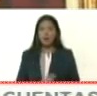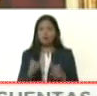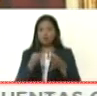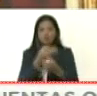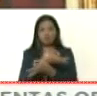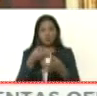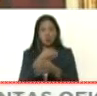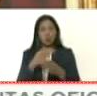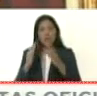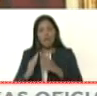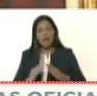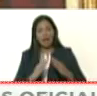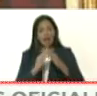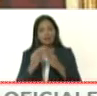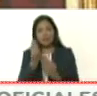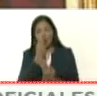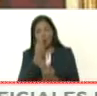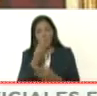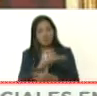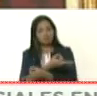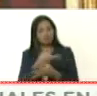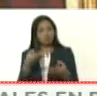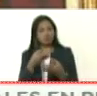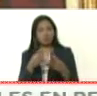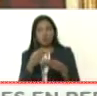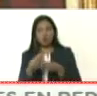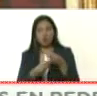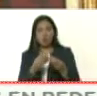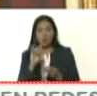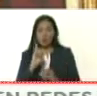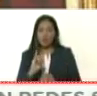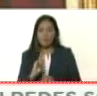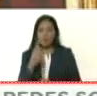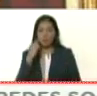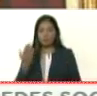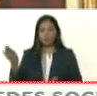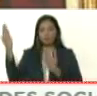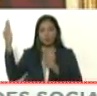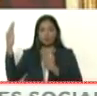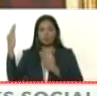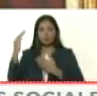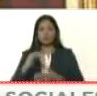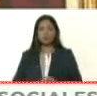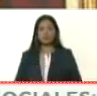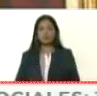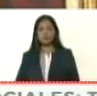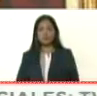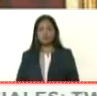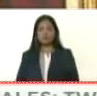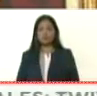de una casa de alimentación funcionando como debe funcionar. Adelante, gobernadora.